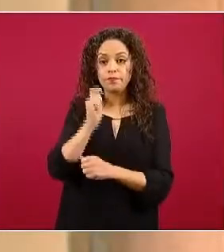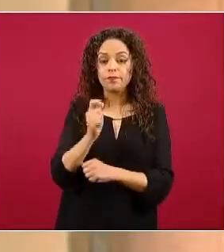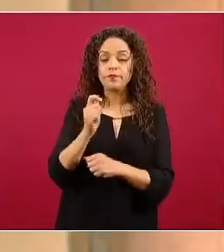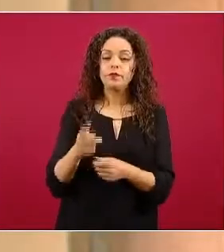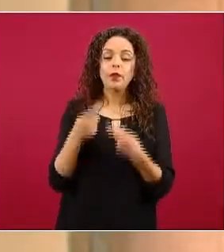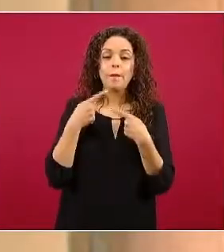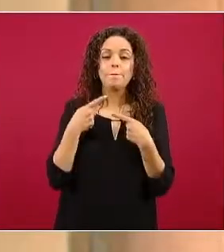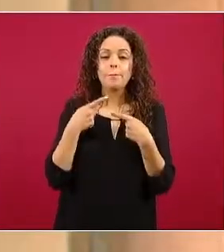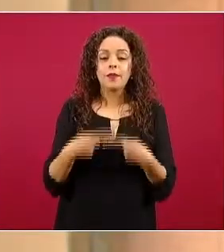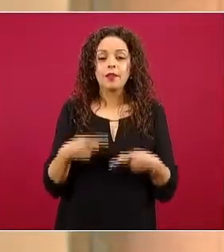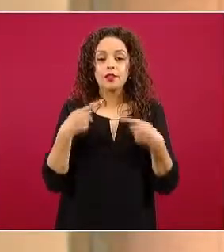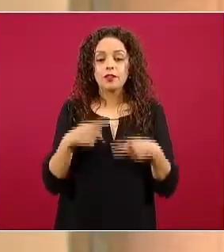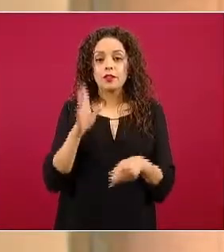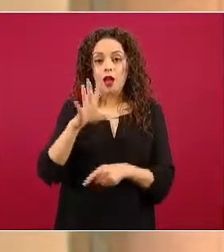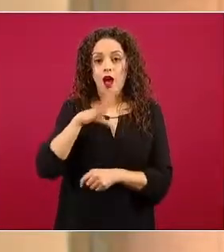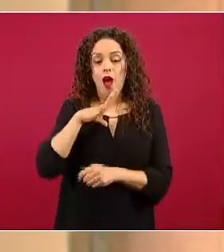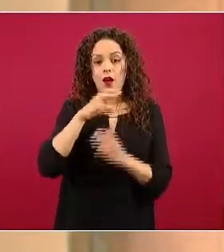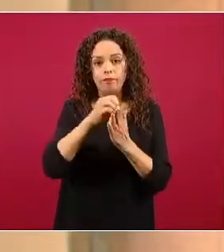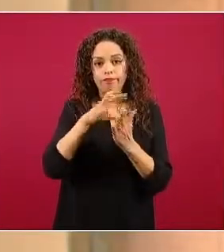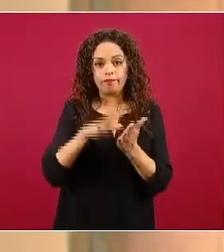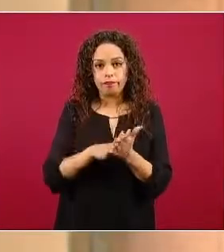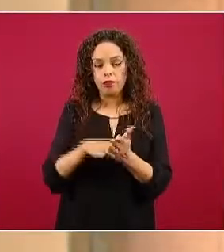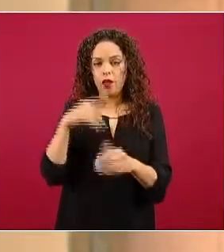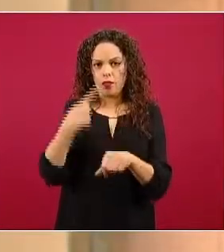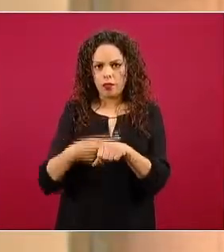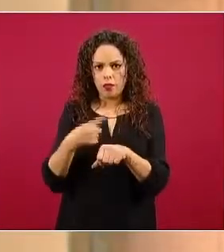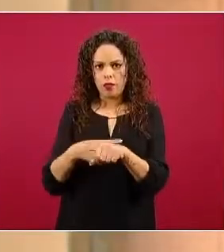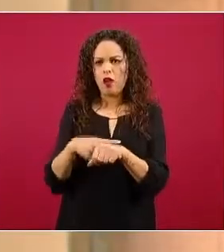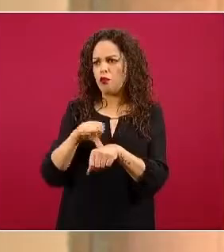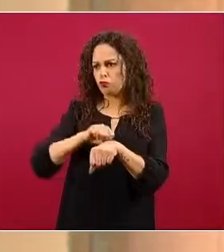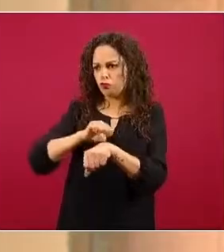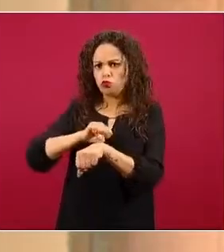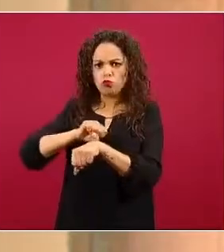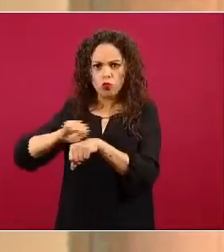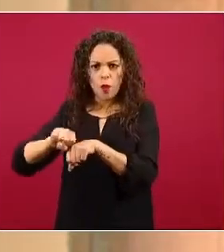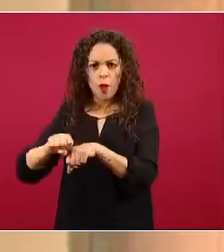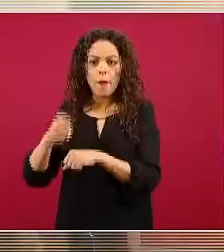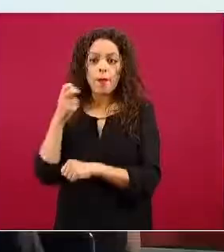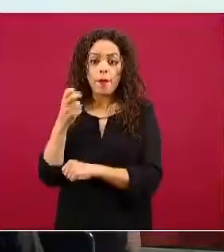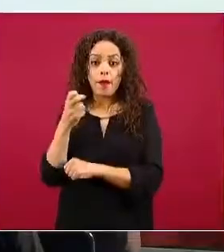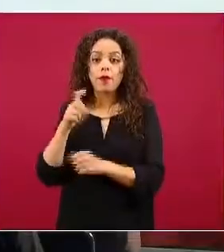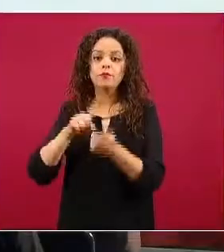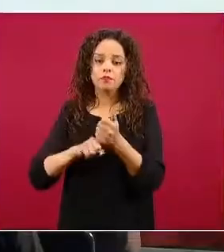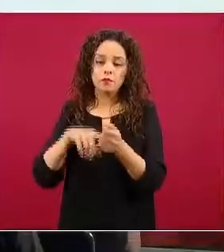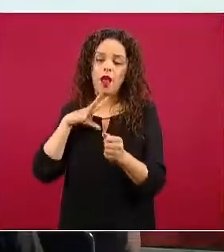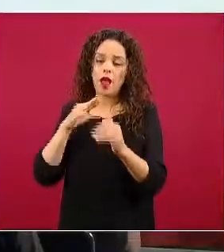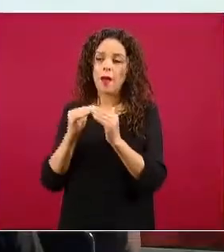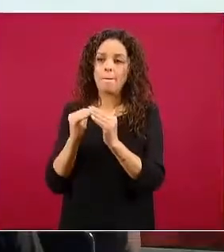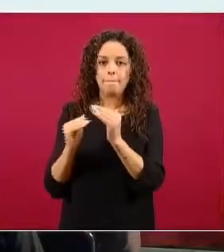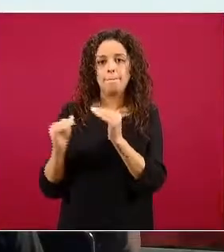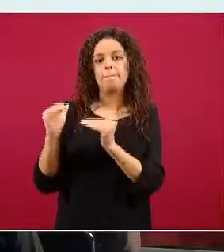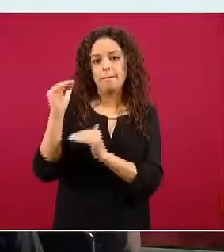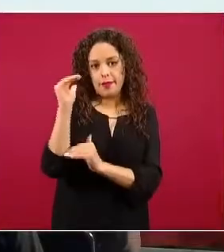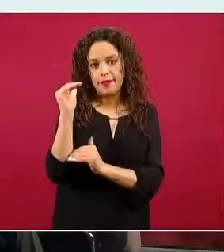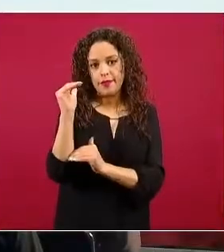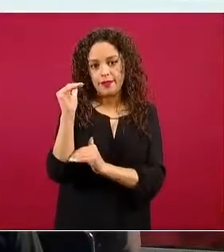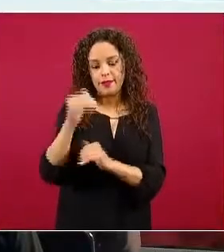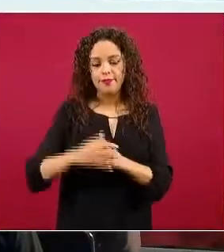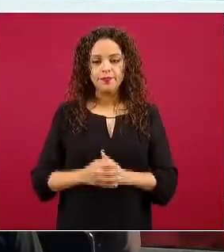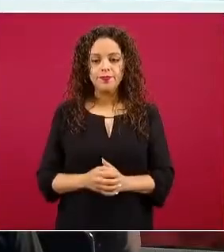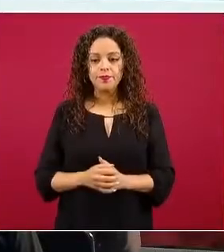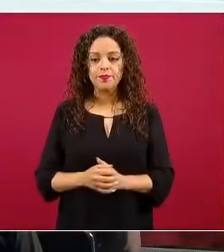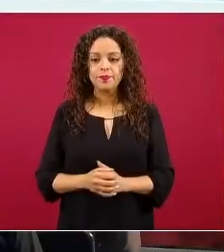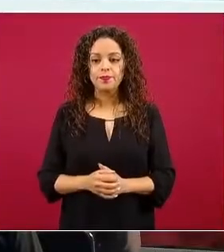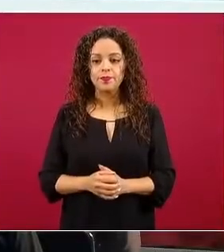personas diagnosticadas con un caso leve, esta letalidad se incrementa. La siguiente, por favor.